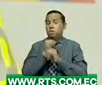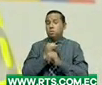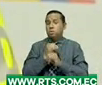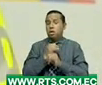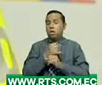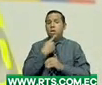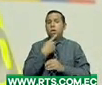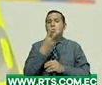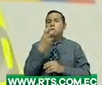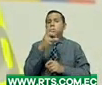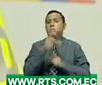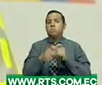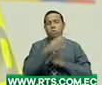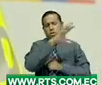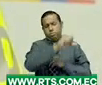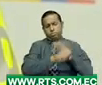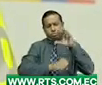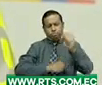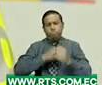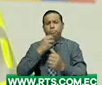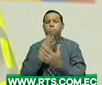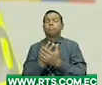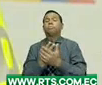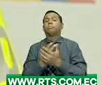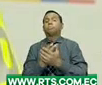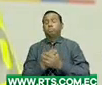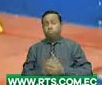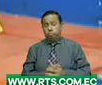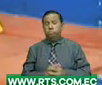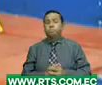de droga un aproximadamente de 4 toneladas y media. Informó Rosel.